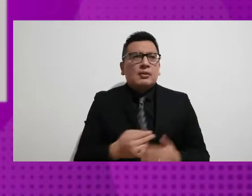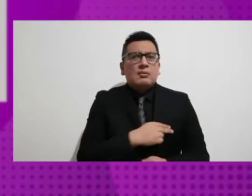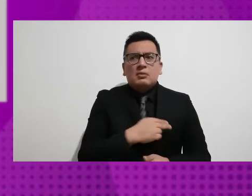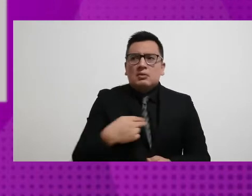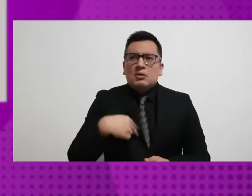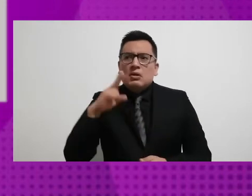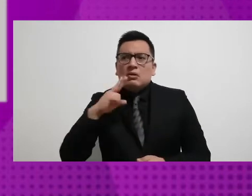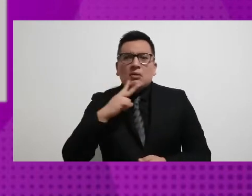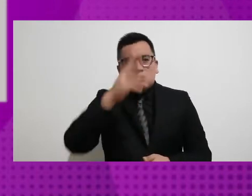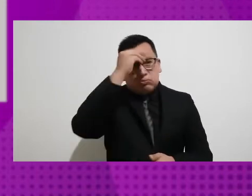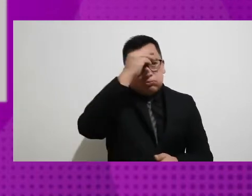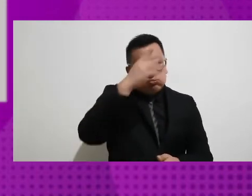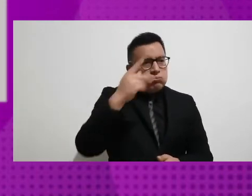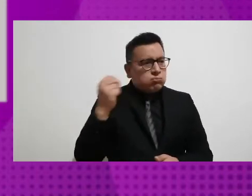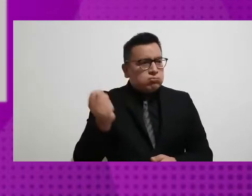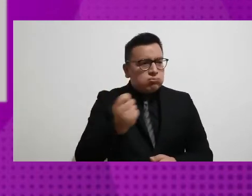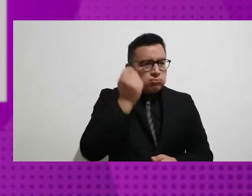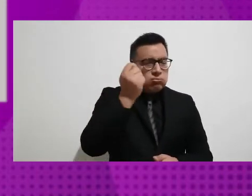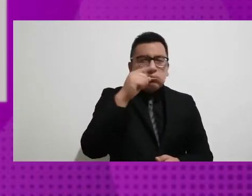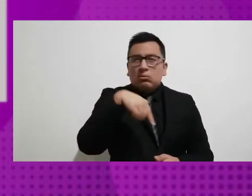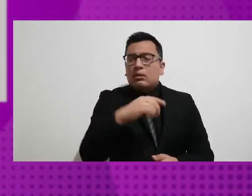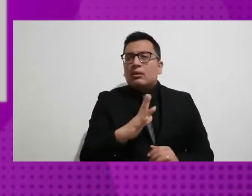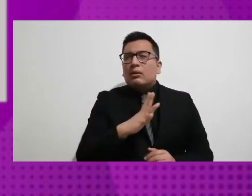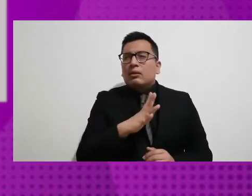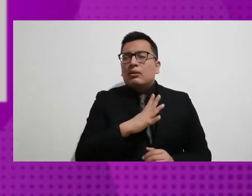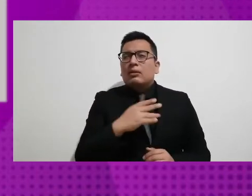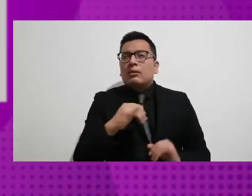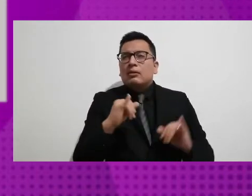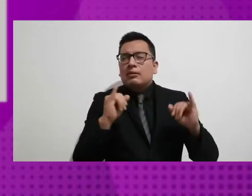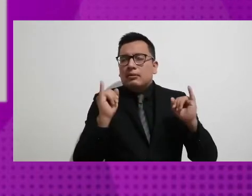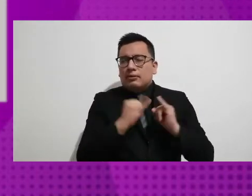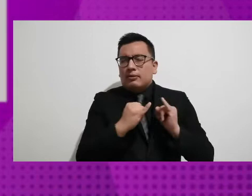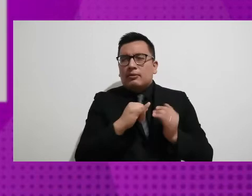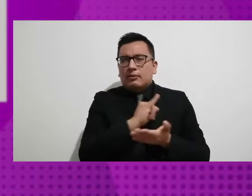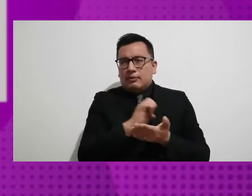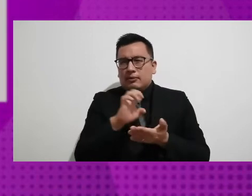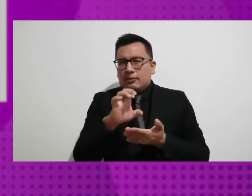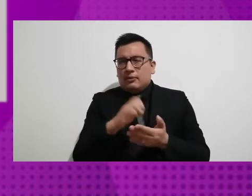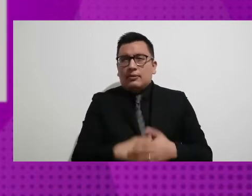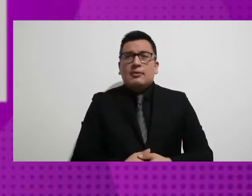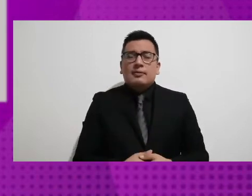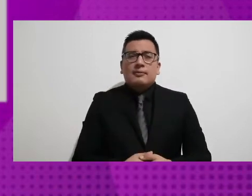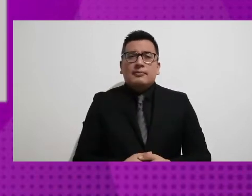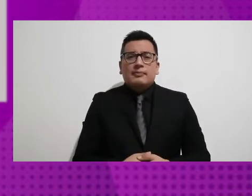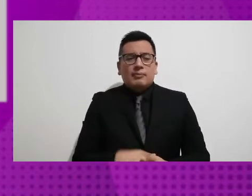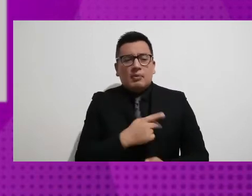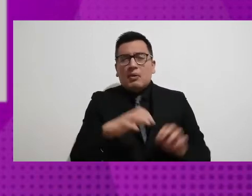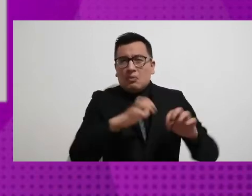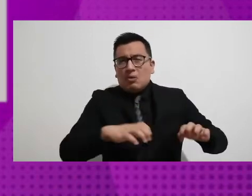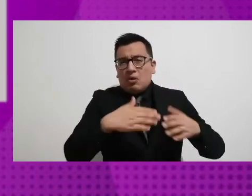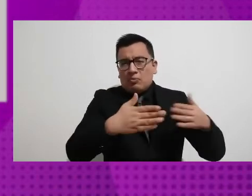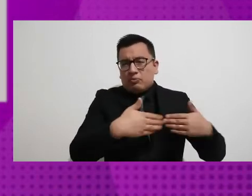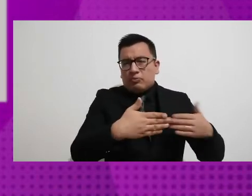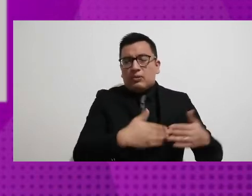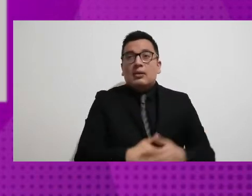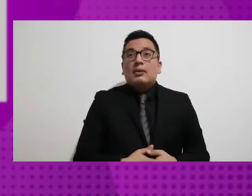intercambio de tecnología y de buenas prácticas que toman en consideración la urna electrónica del Instituto Electoral de